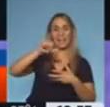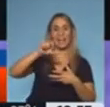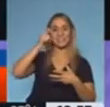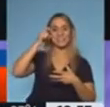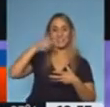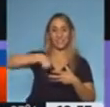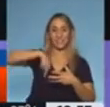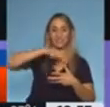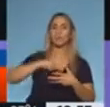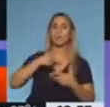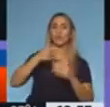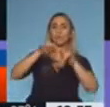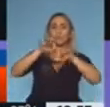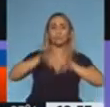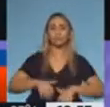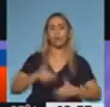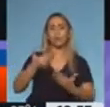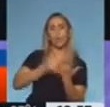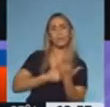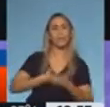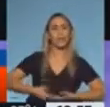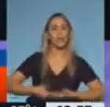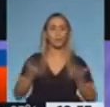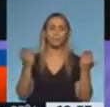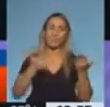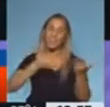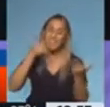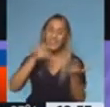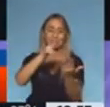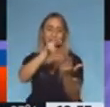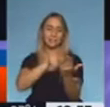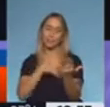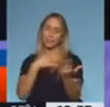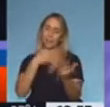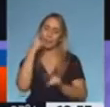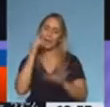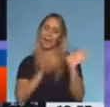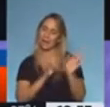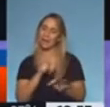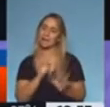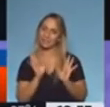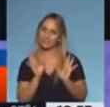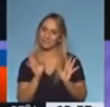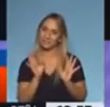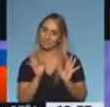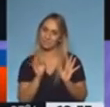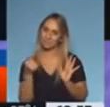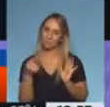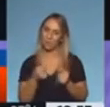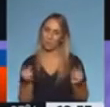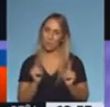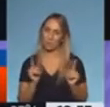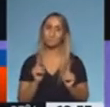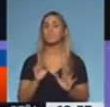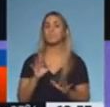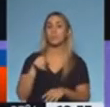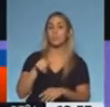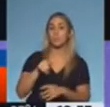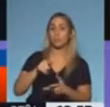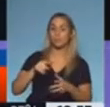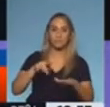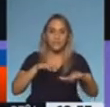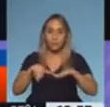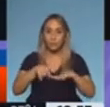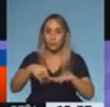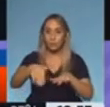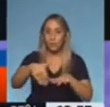sacado un comunicado que realmente es para el análisis. Sí, bueno, Pedro, esto entonces va a tener impacto en los